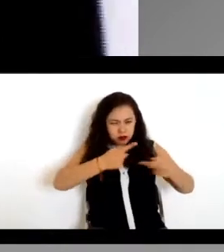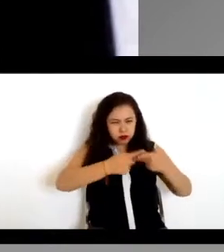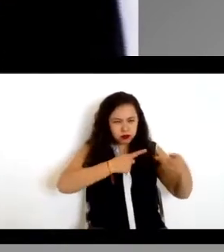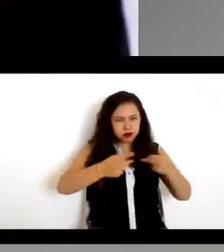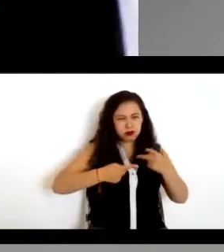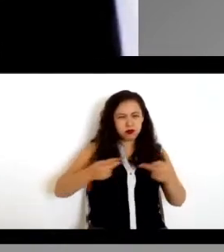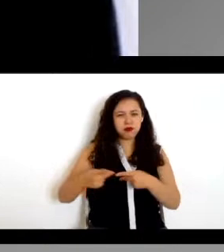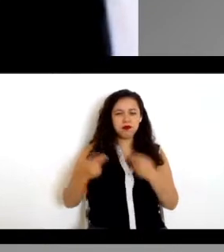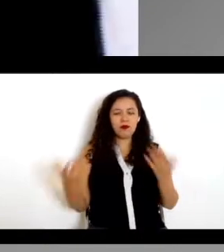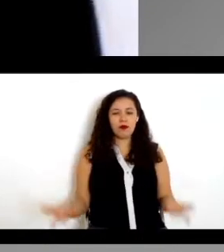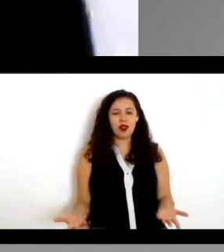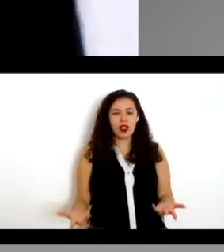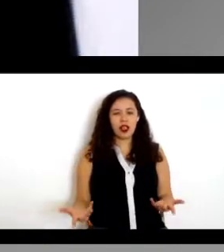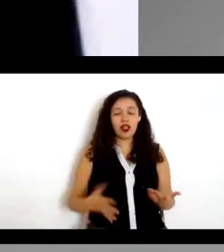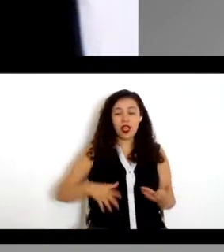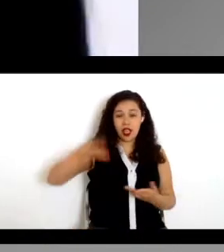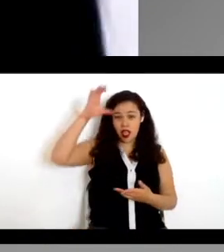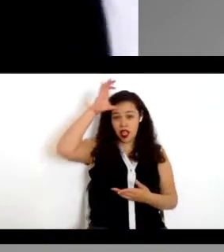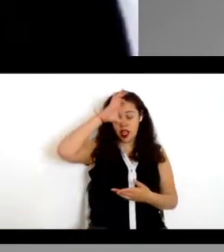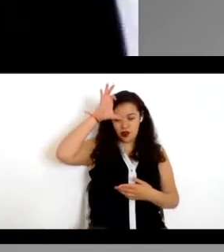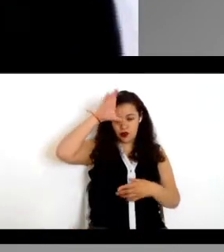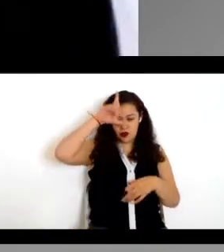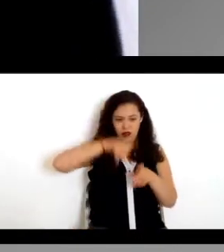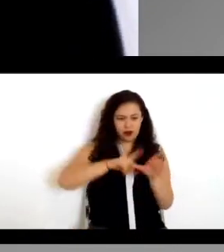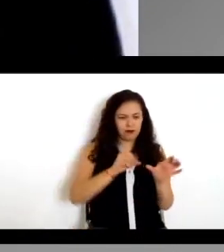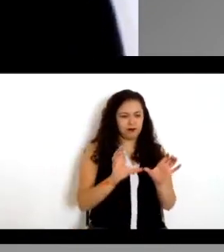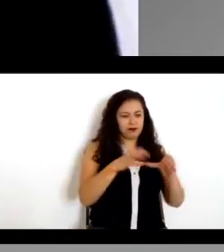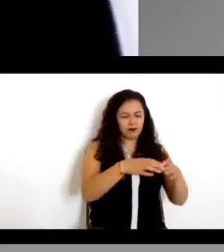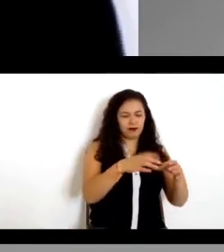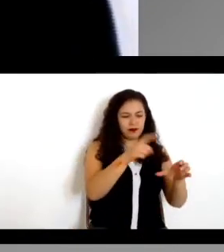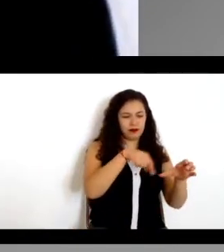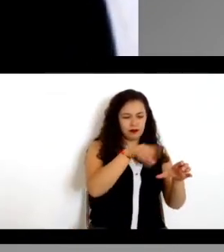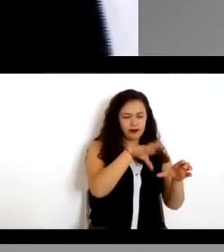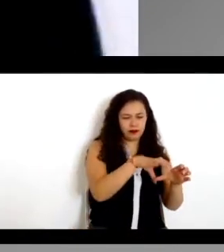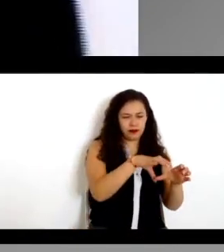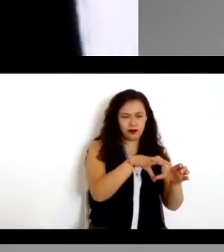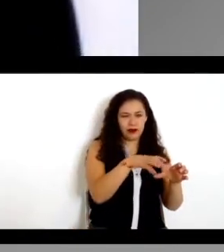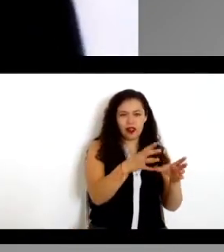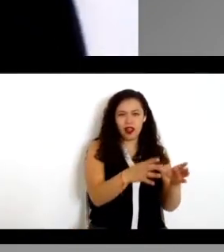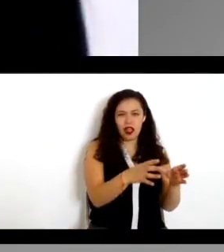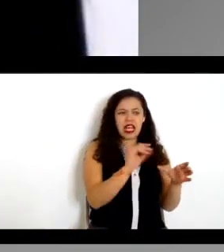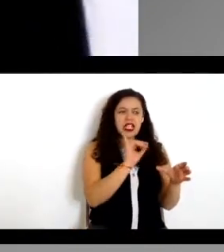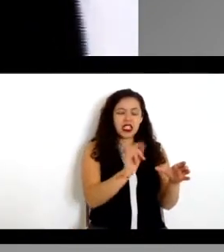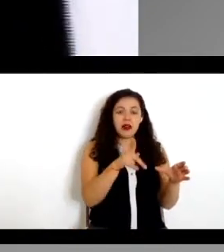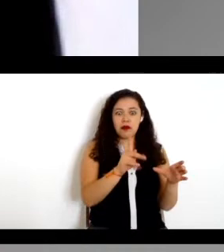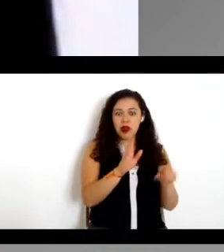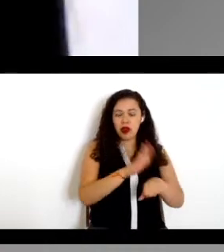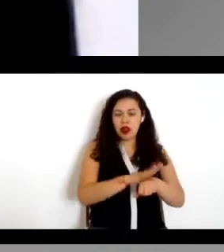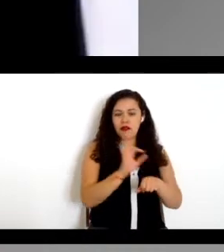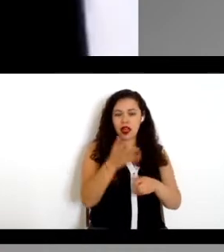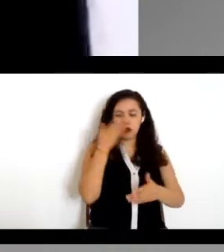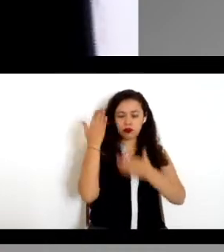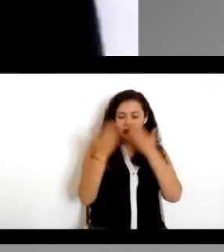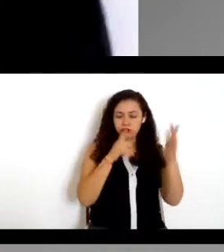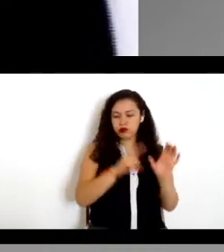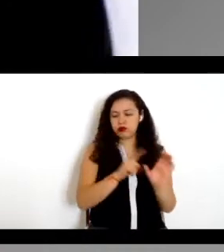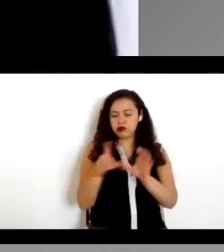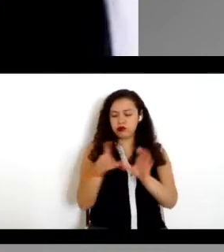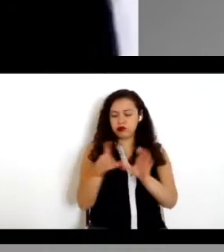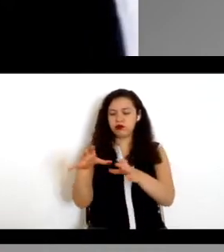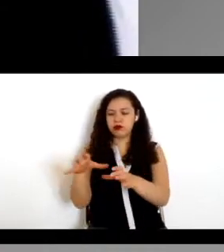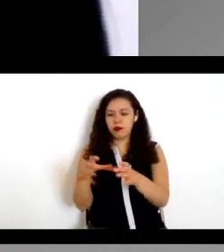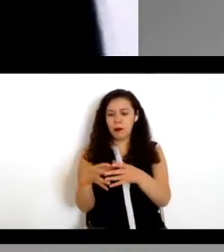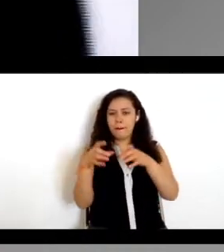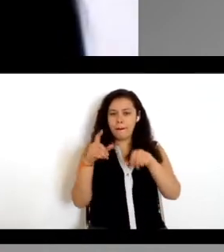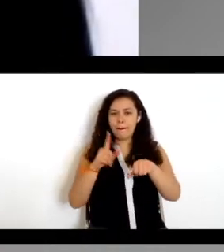una diversidad cultural más grande que lo que a lo mejor en su nicho de crecimiento, en su lugar de origen, pues no